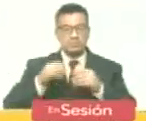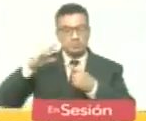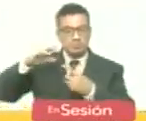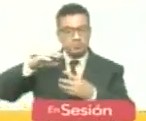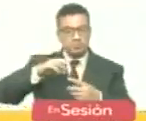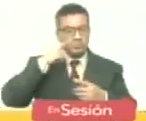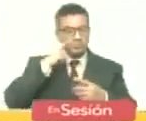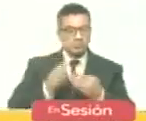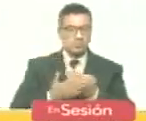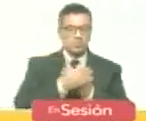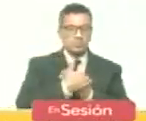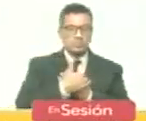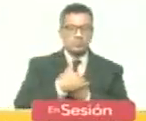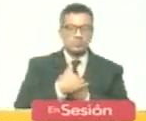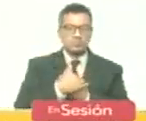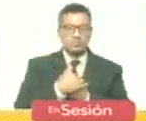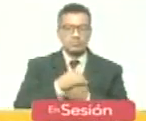secreto?